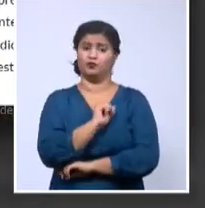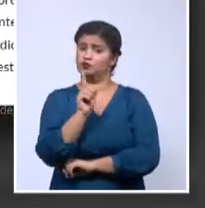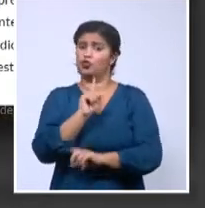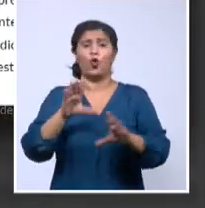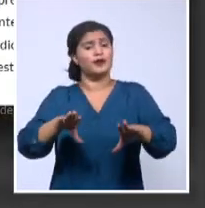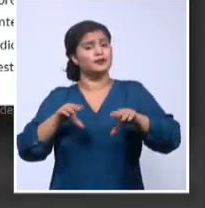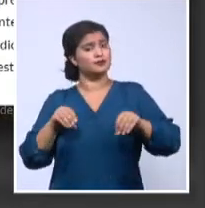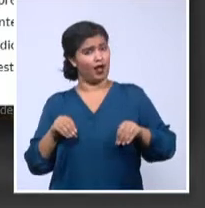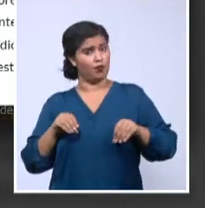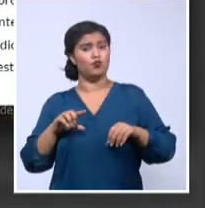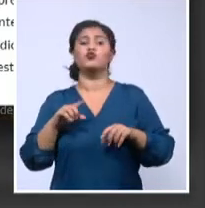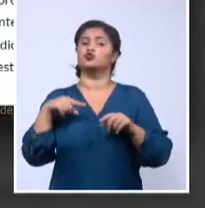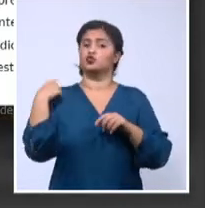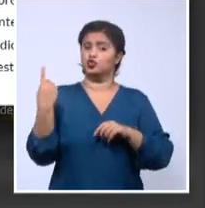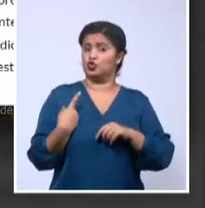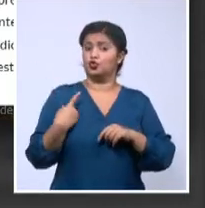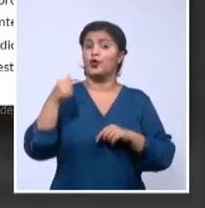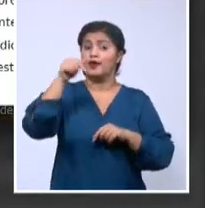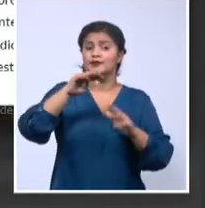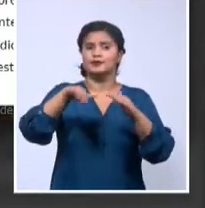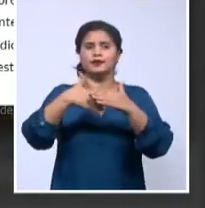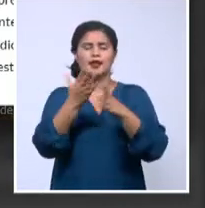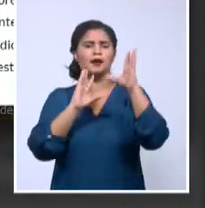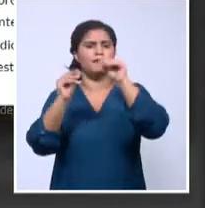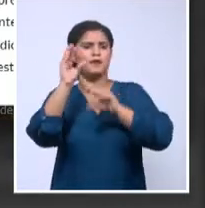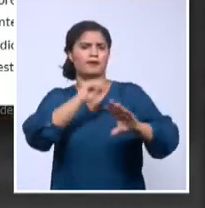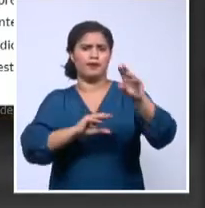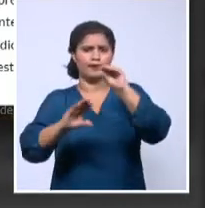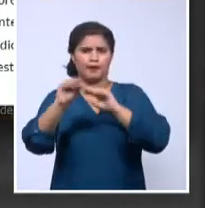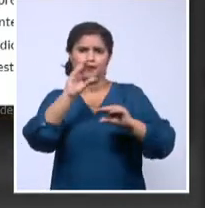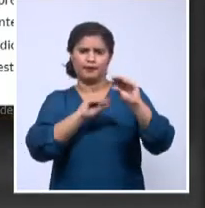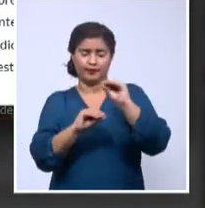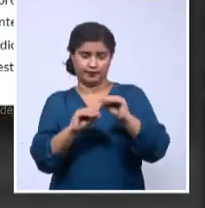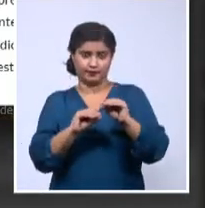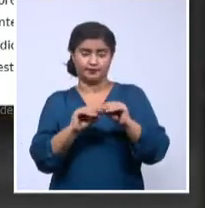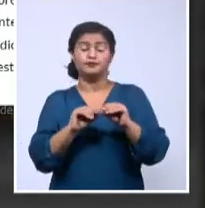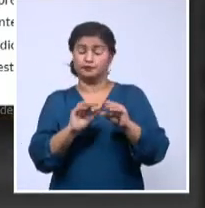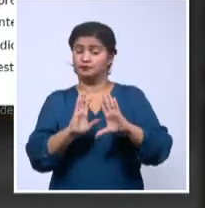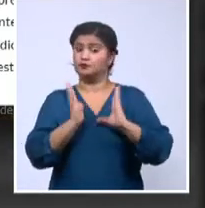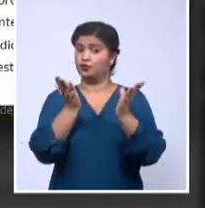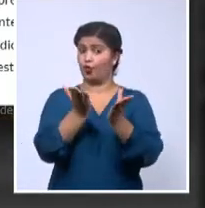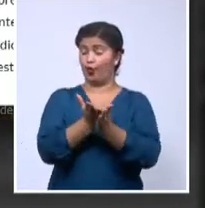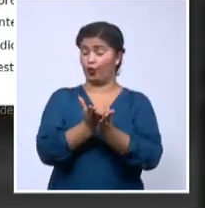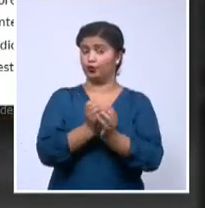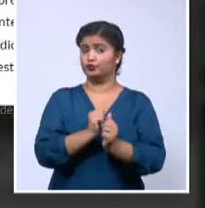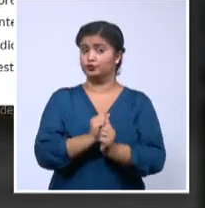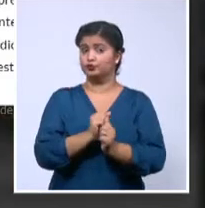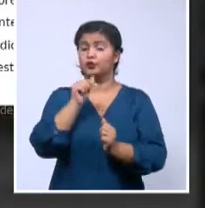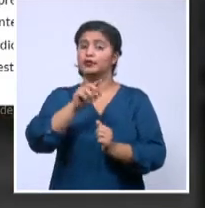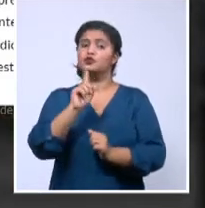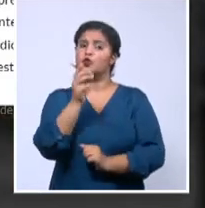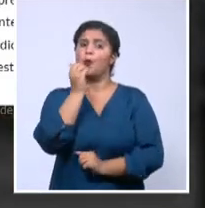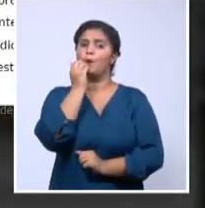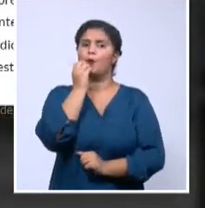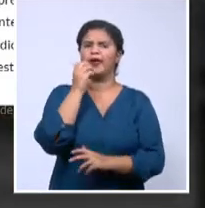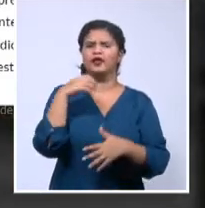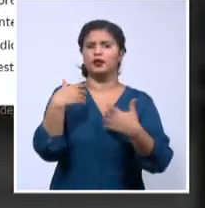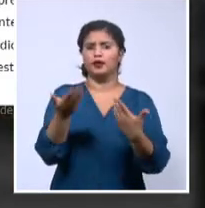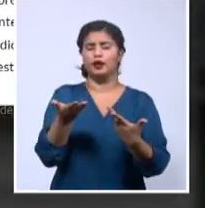participación de dichos representantes en la reunión no puede ser negociable. Imposición de que no puede ser